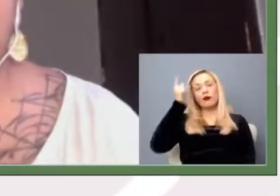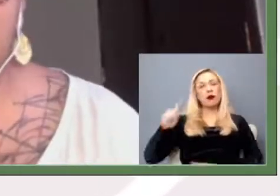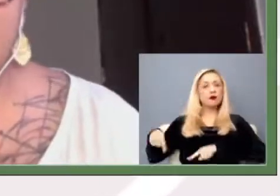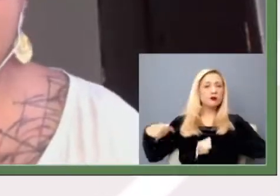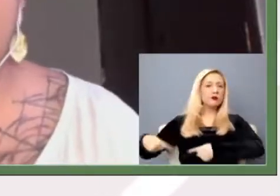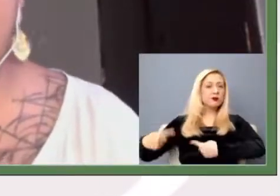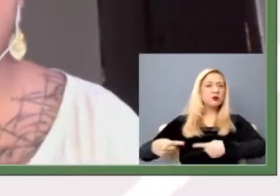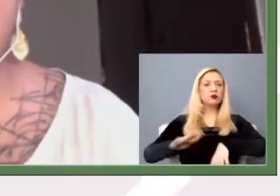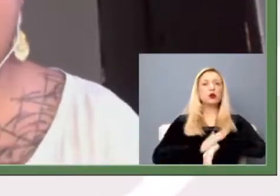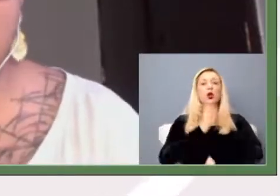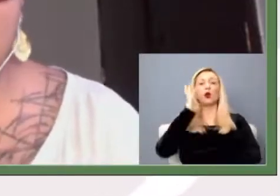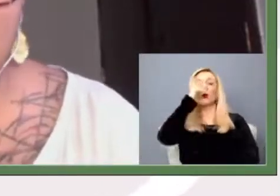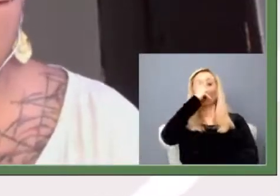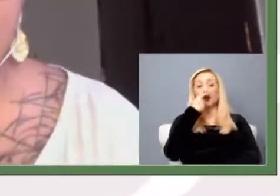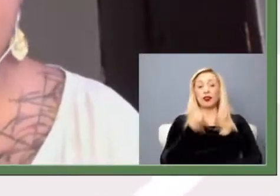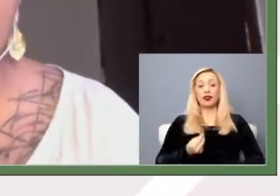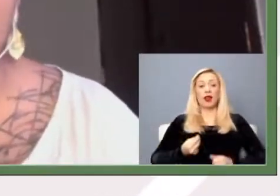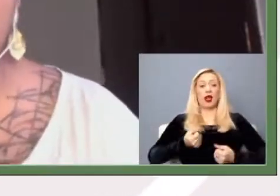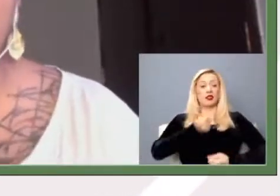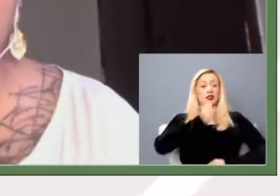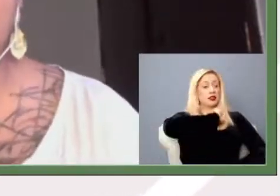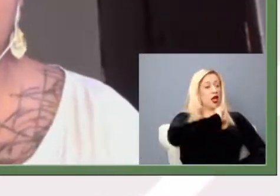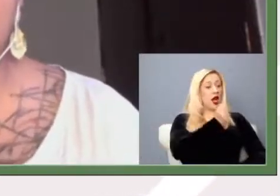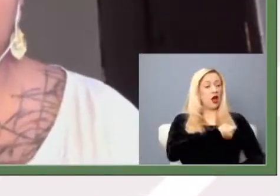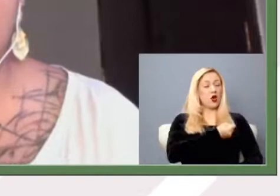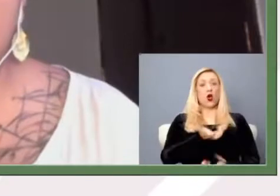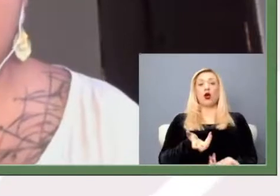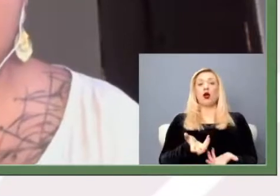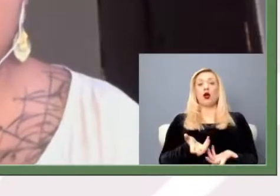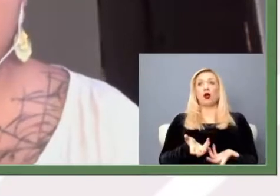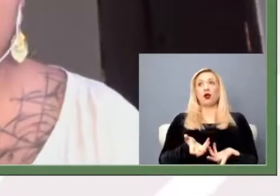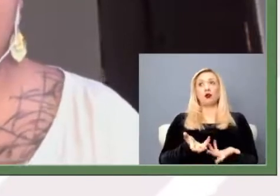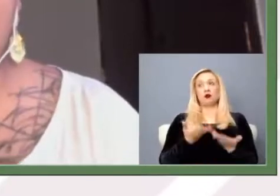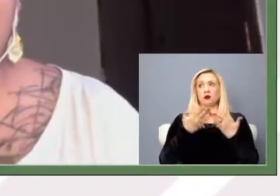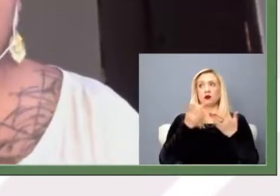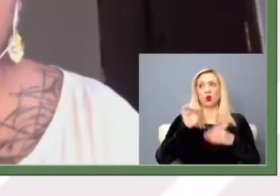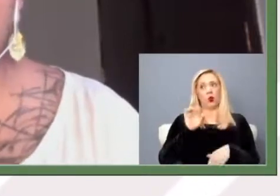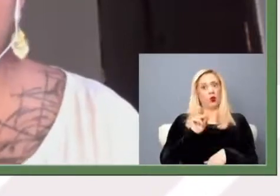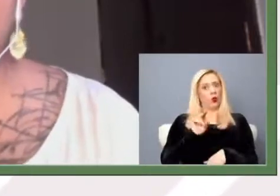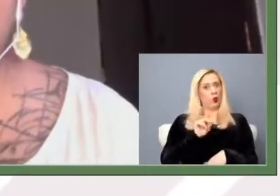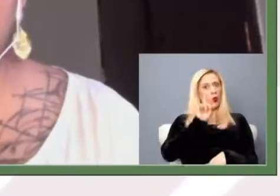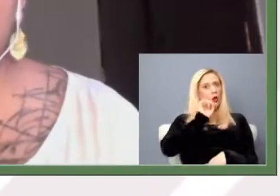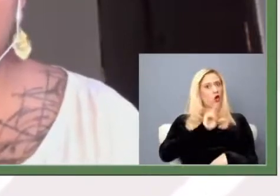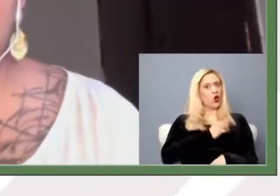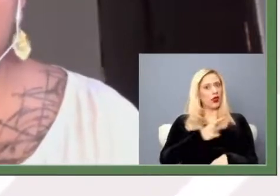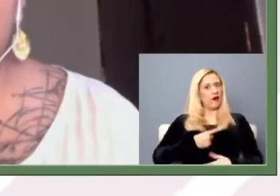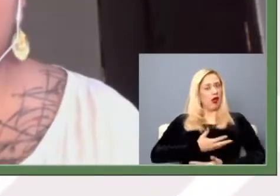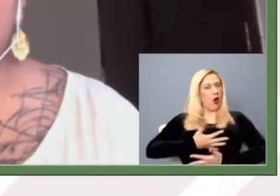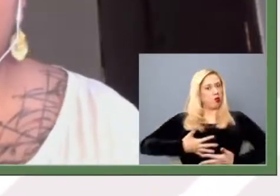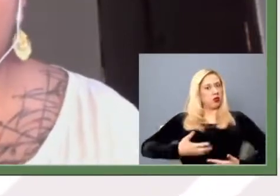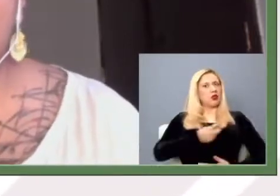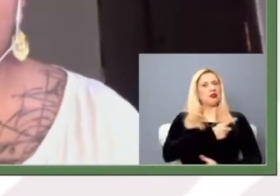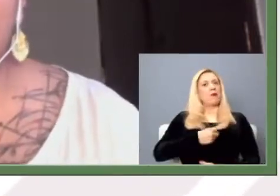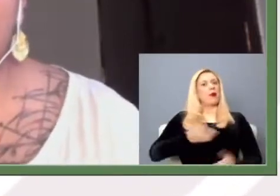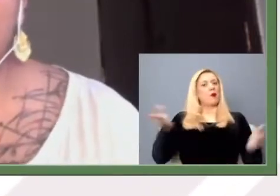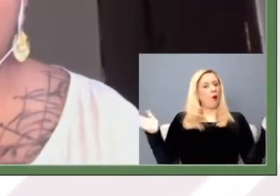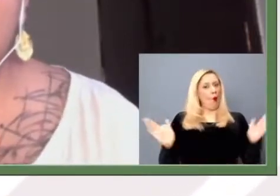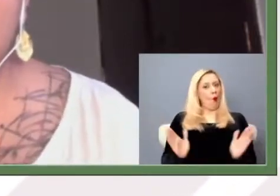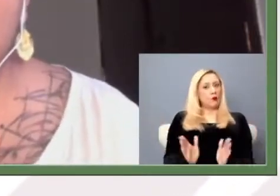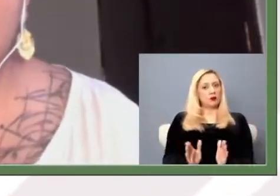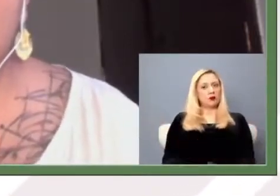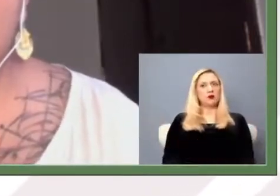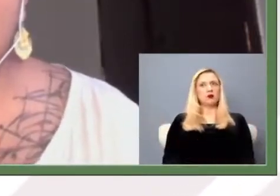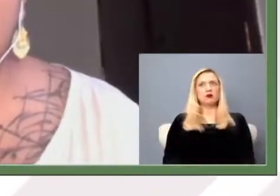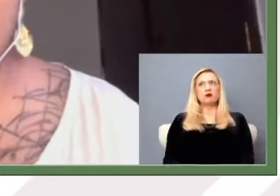la belleza, la moralidad, ¿no? Que también se dice mucho, y cómo pensamos que estas personas que nos